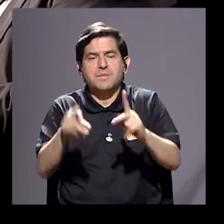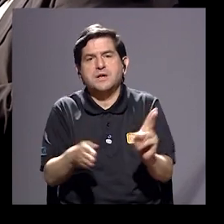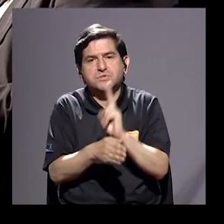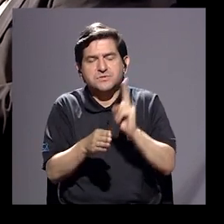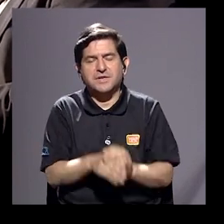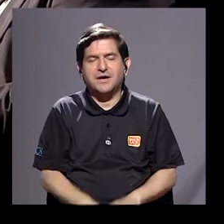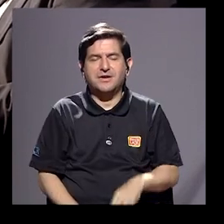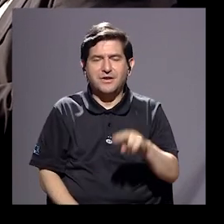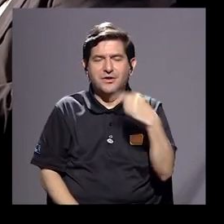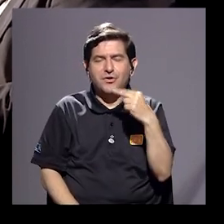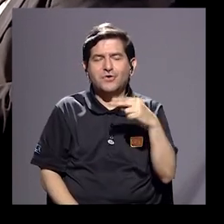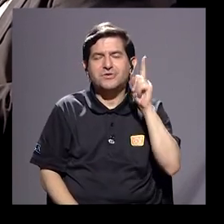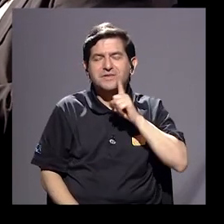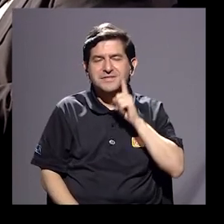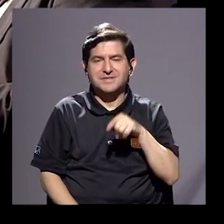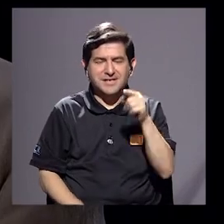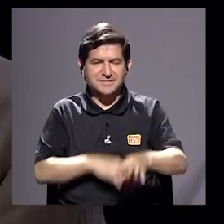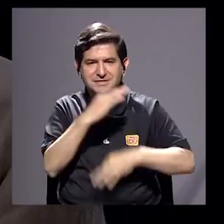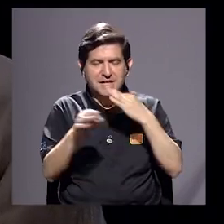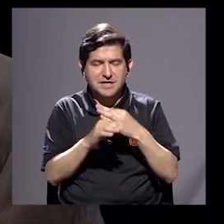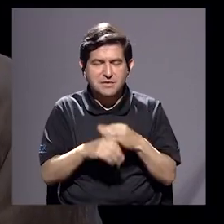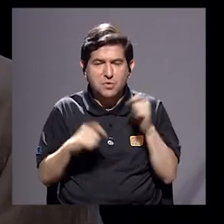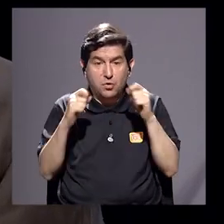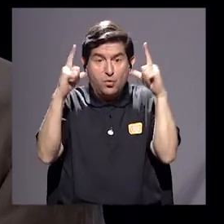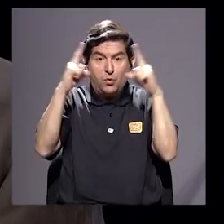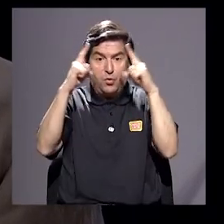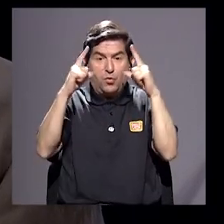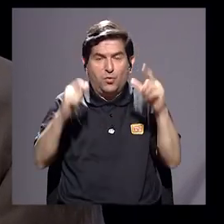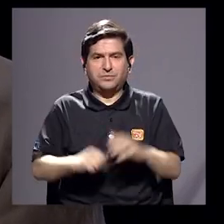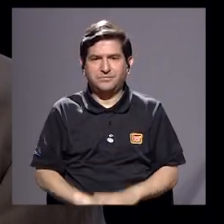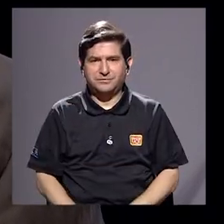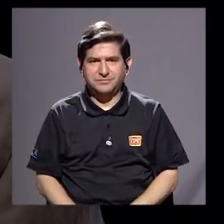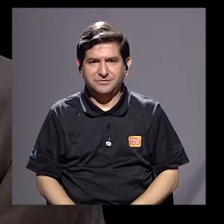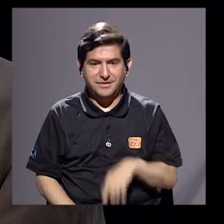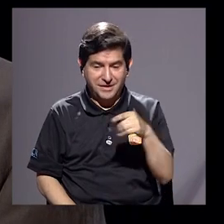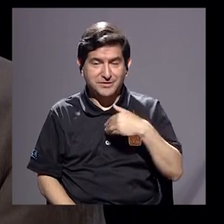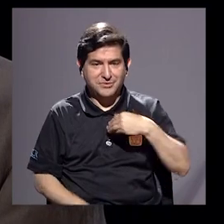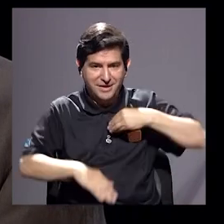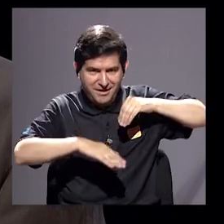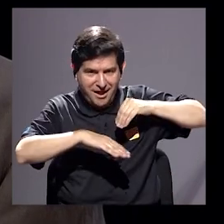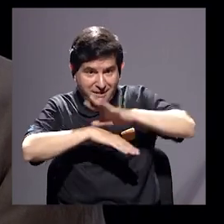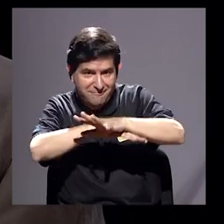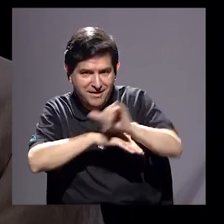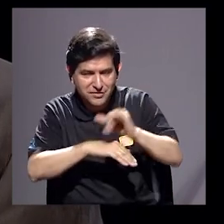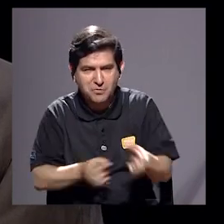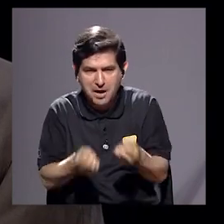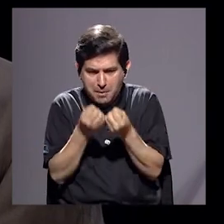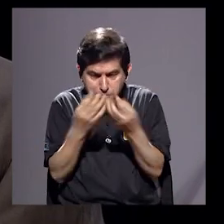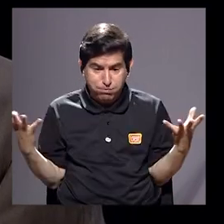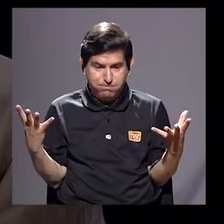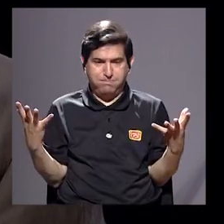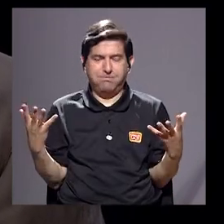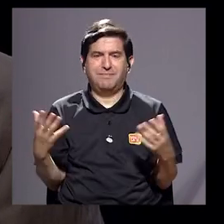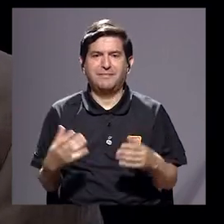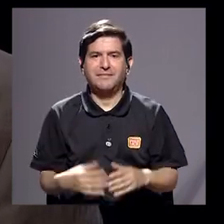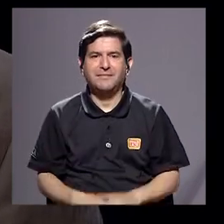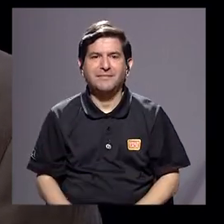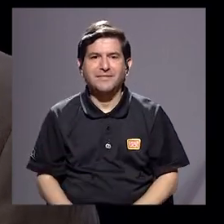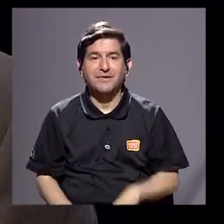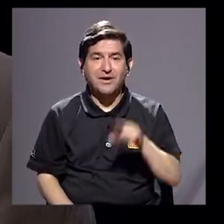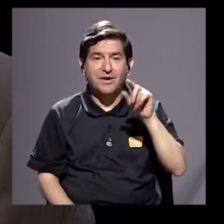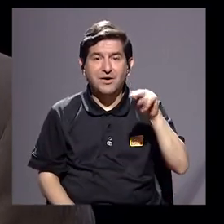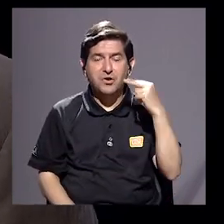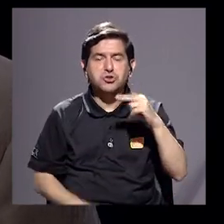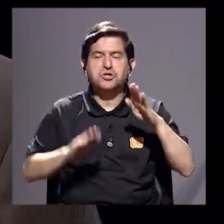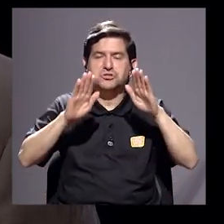mayor entidad falsa son sensacionalistas son amarillistas y eso tiene un efecto como la pólvora evidentemente una